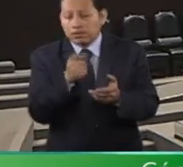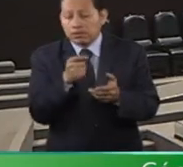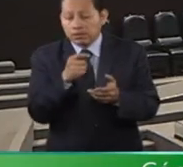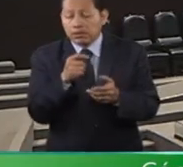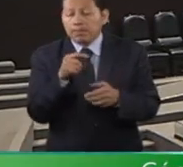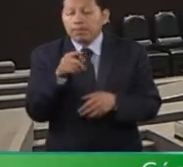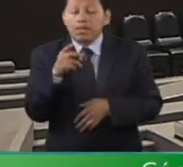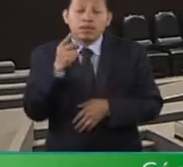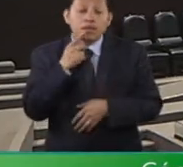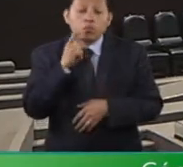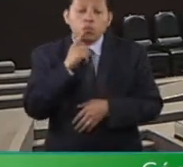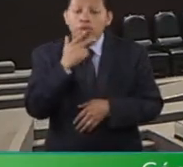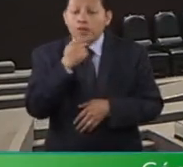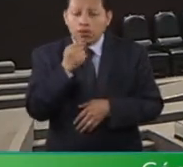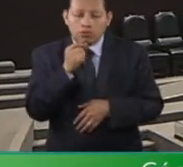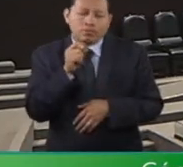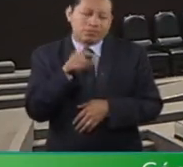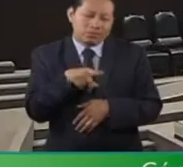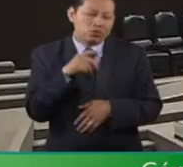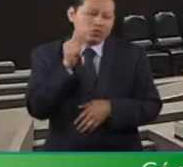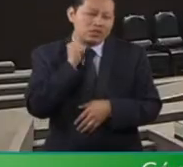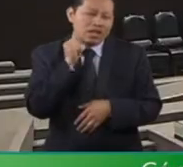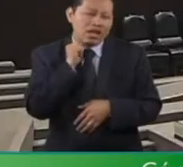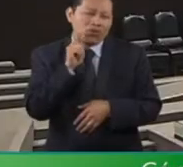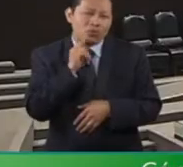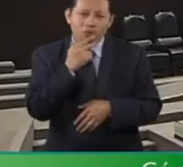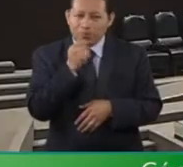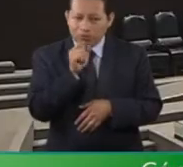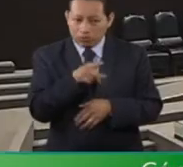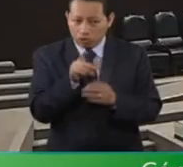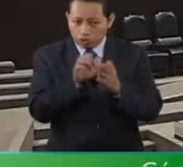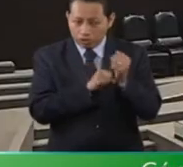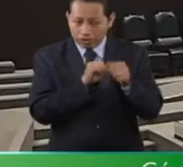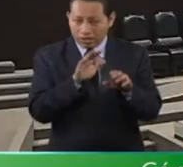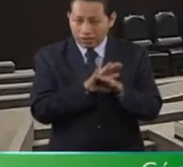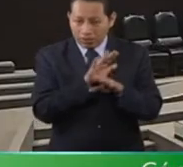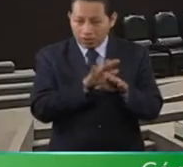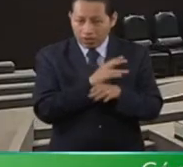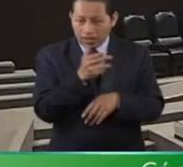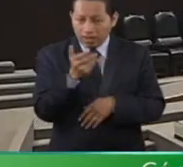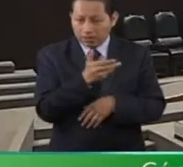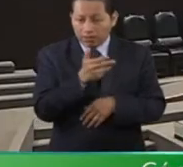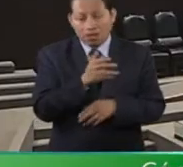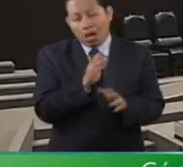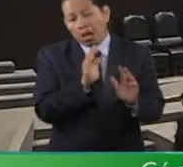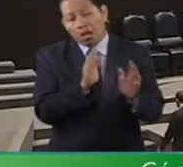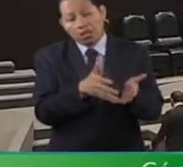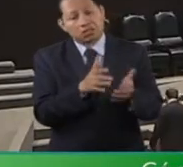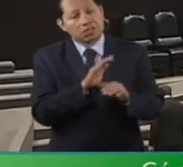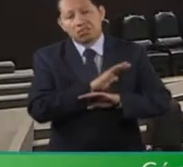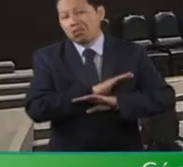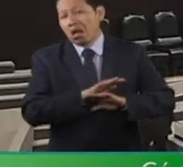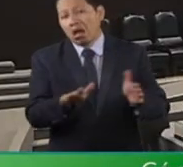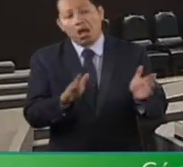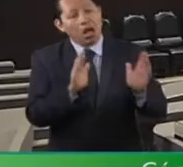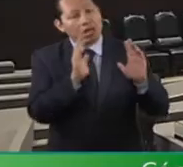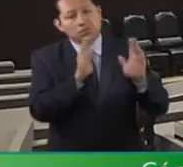los diputados y senadores hagan en la Constitución serán absolutamente indiscutibles e irreversibles,